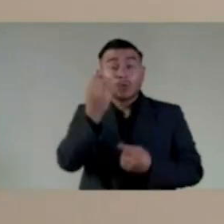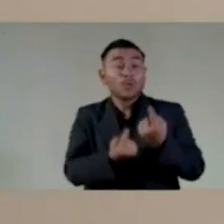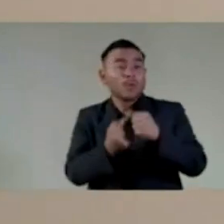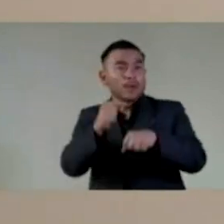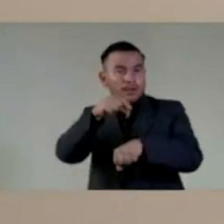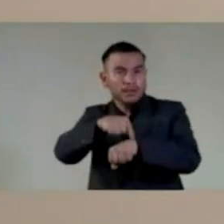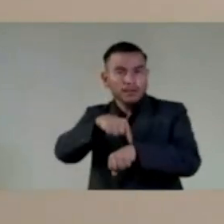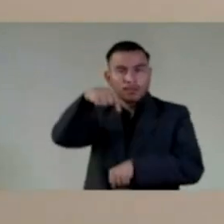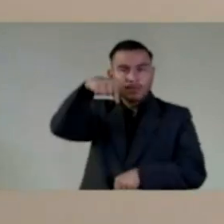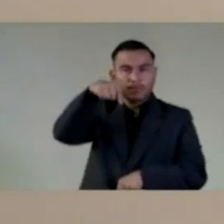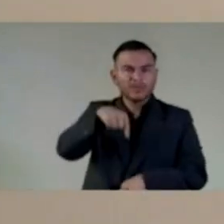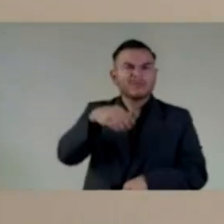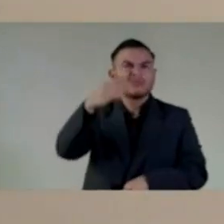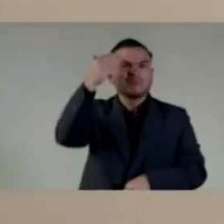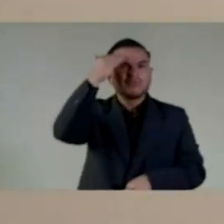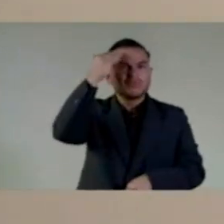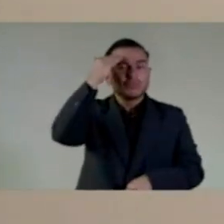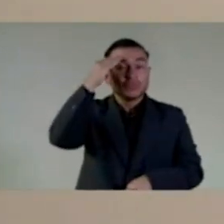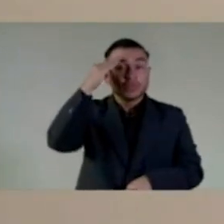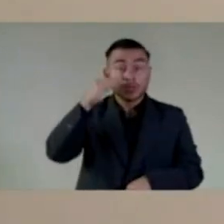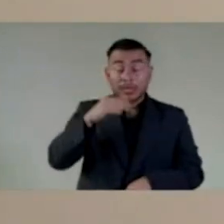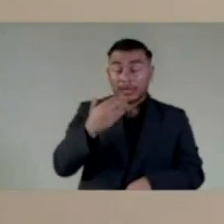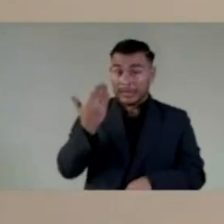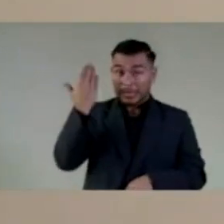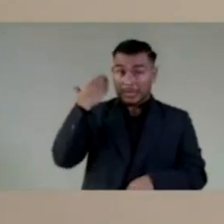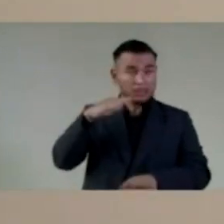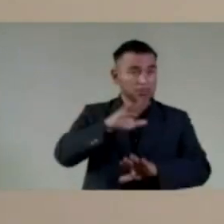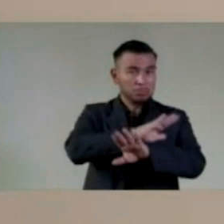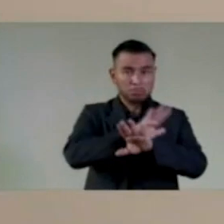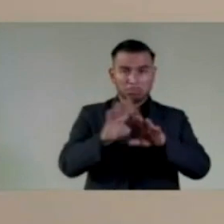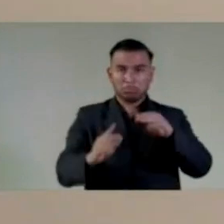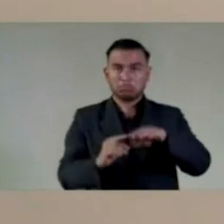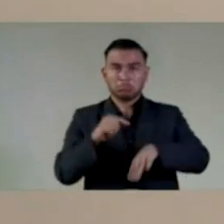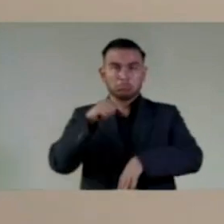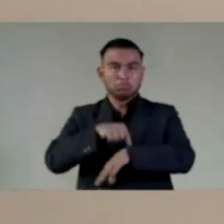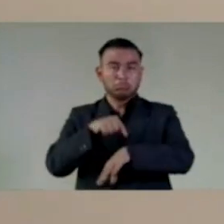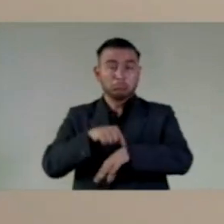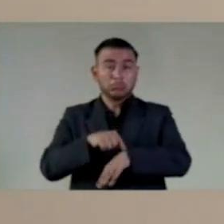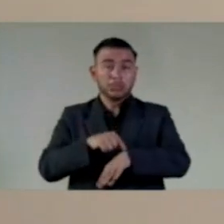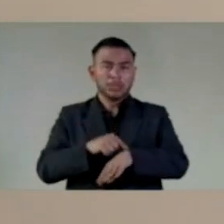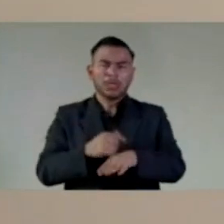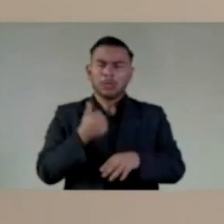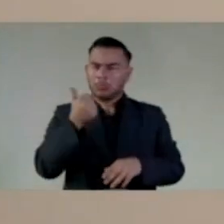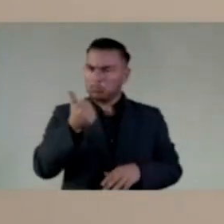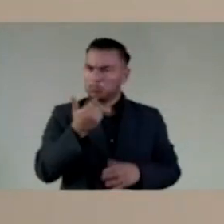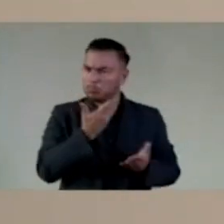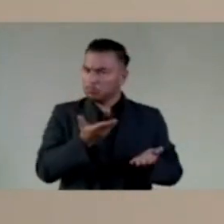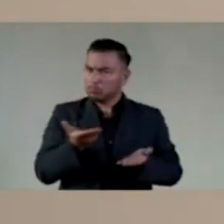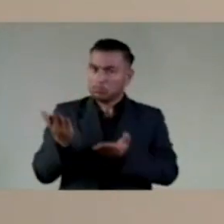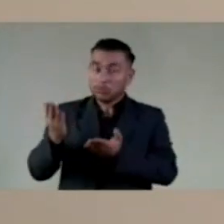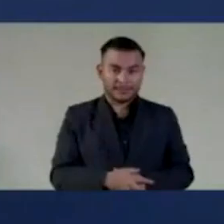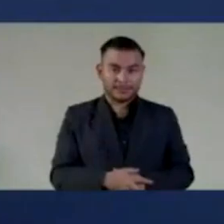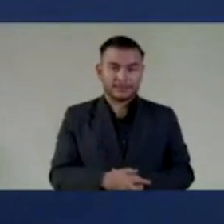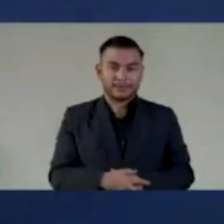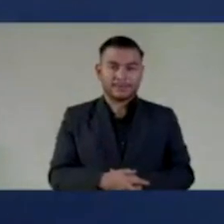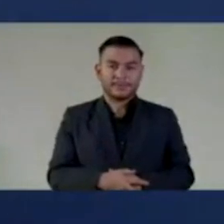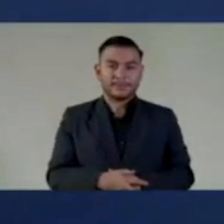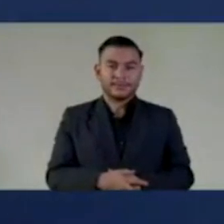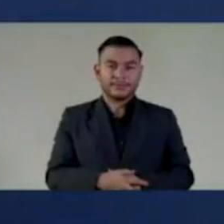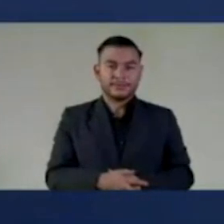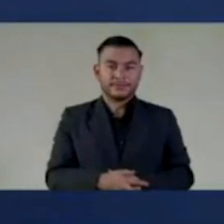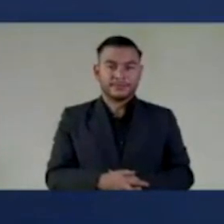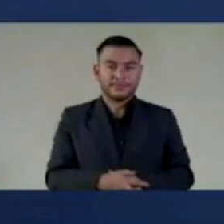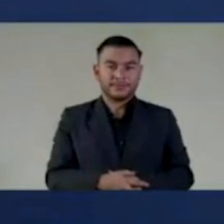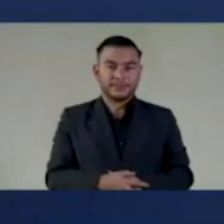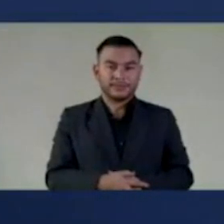y el pastor dante gebel fue el encargado de hacer una oración de bendición al nuevo presidente utilizo un